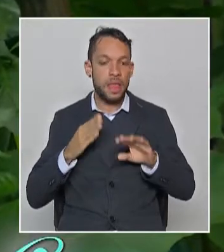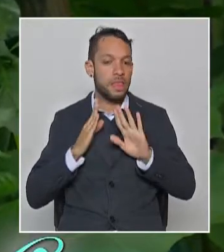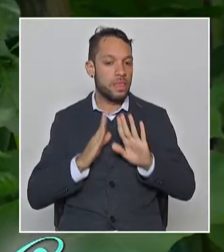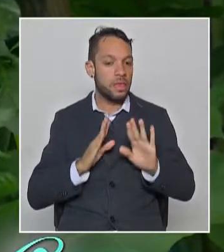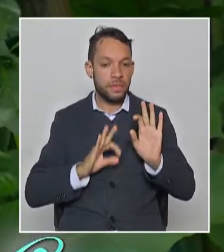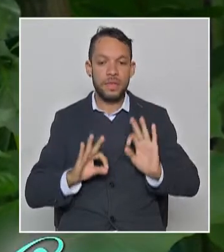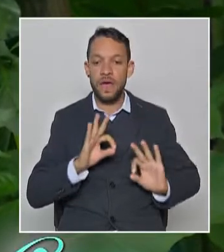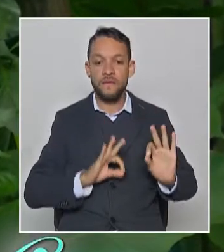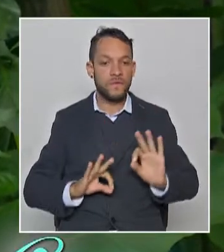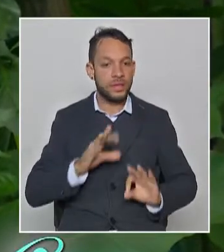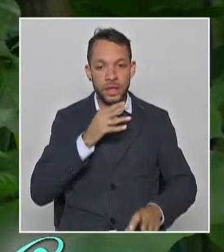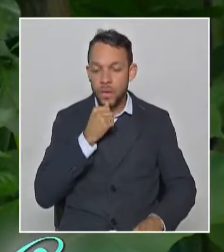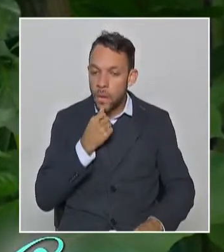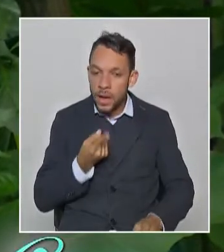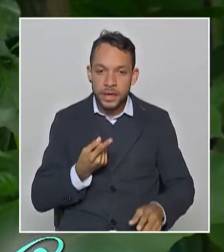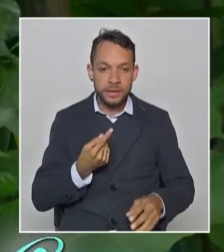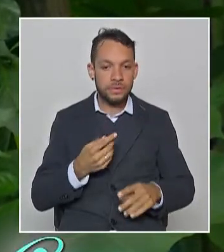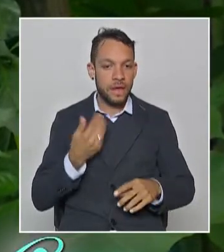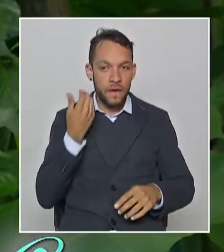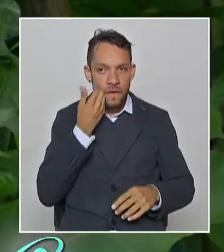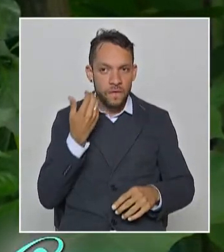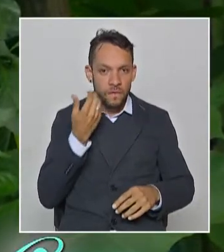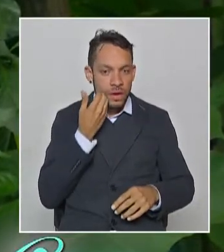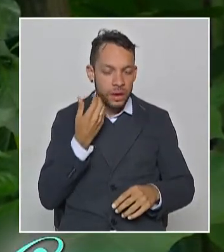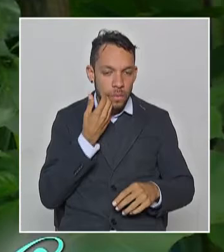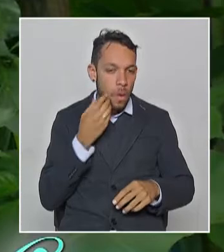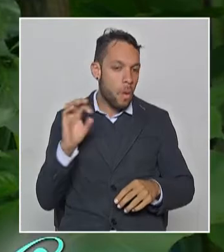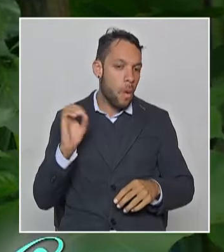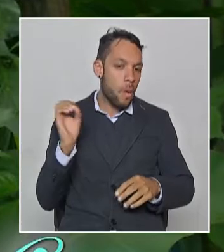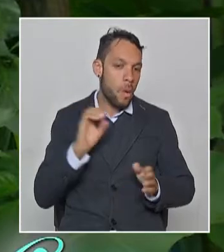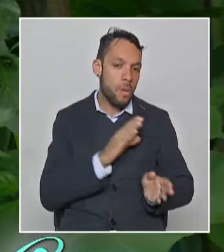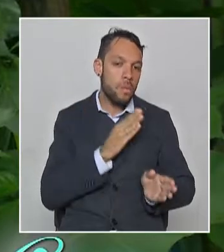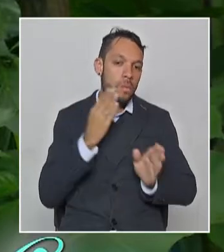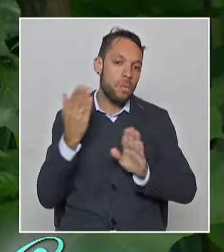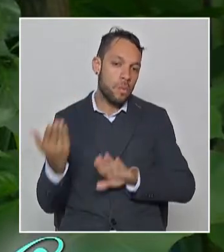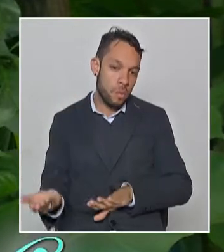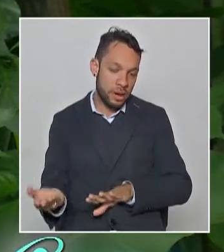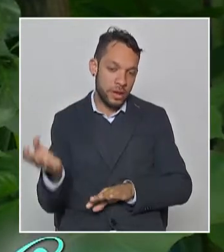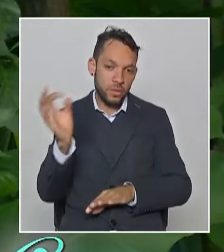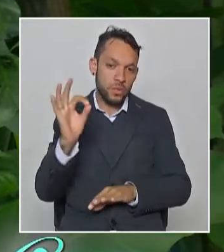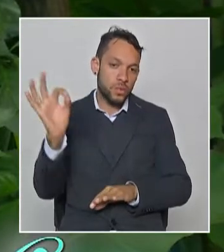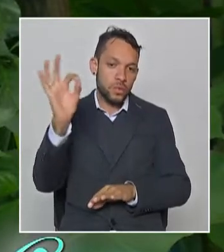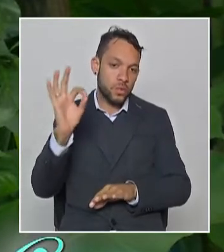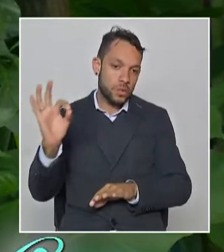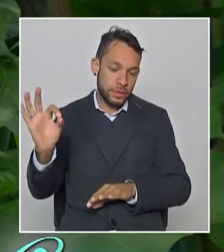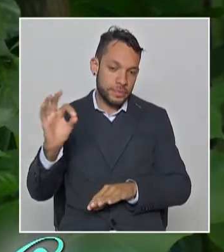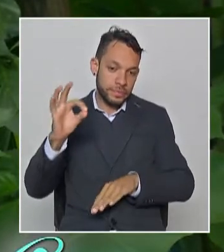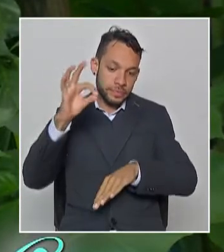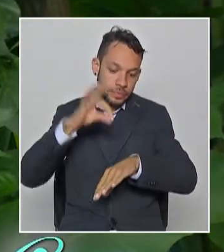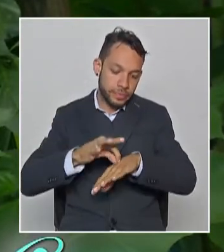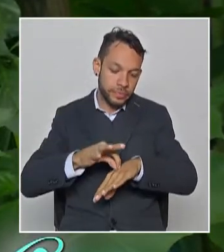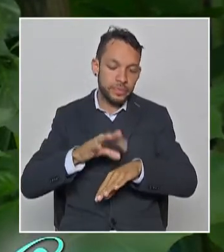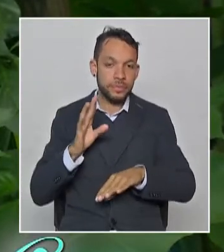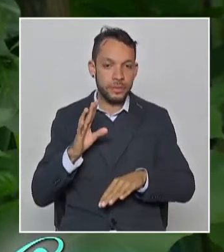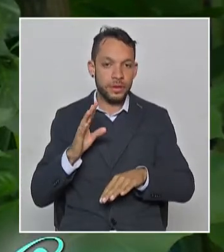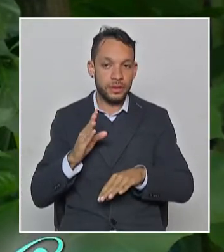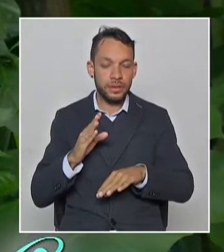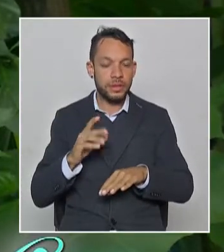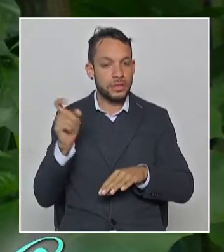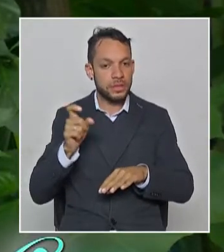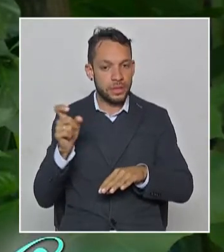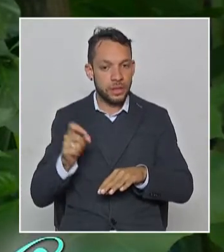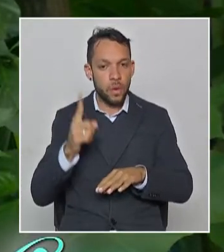defenderse porque no tiene como la parte defensiva de ella, que es el aguijón. La